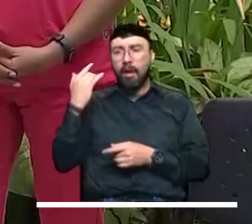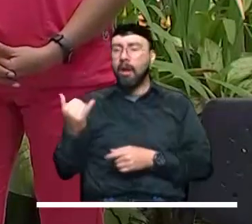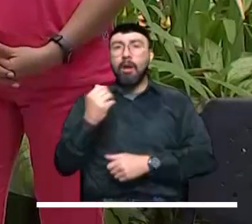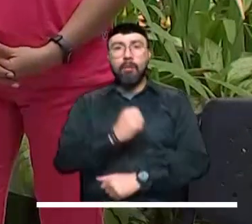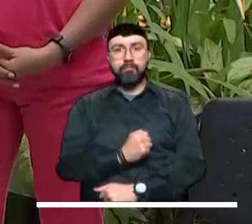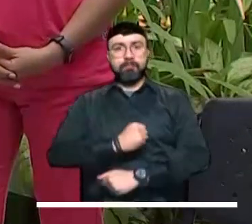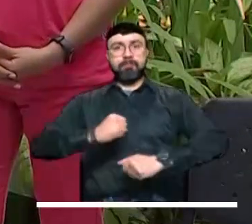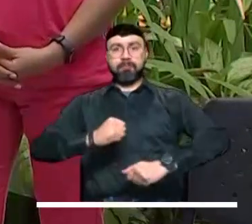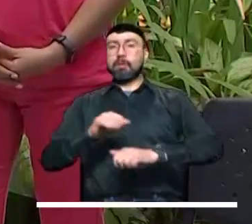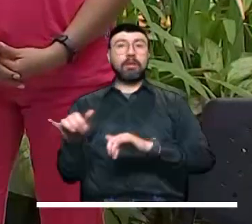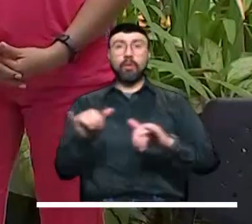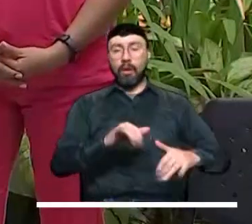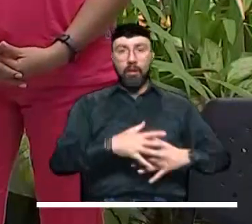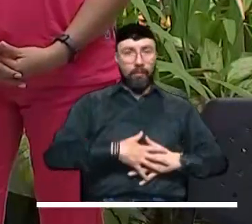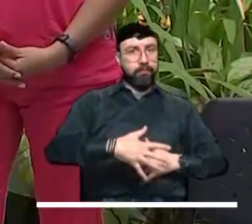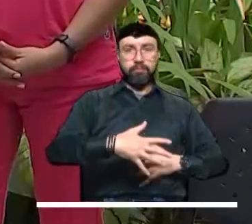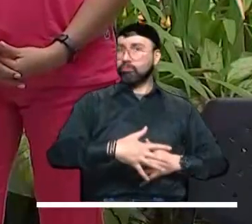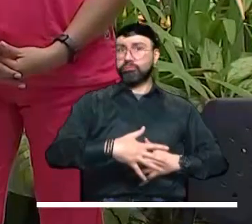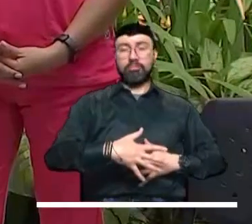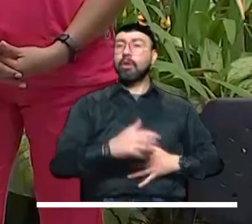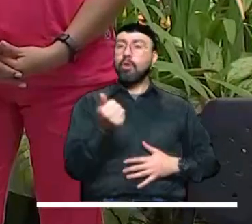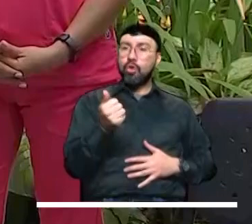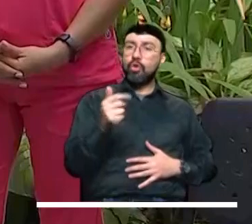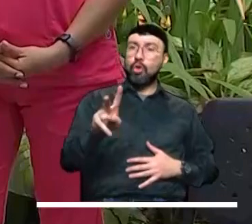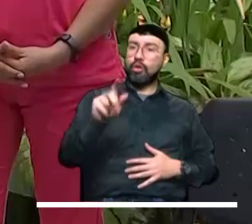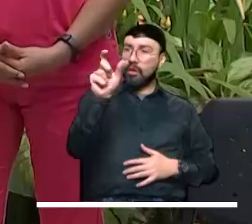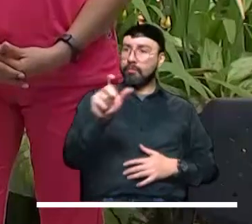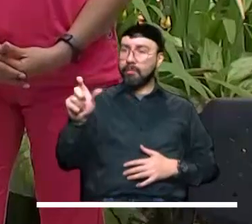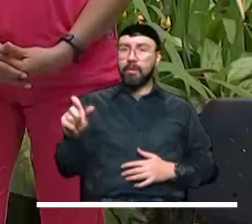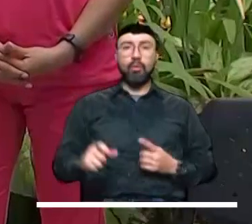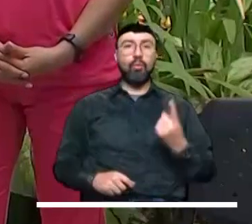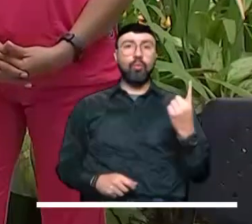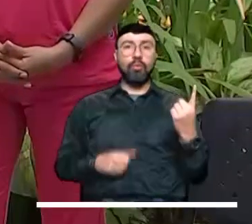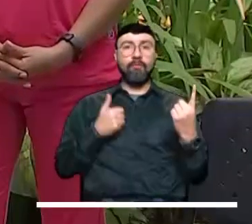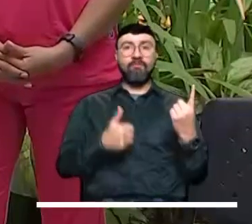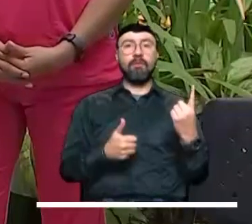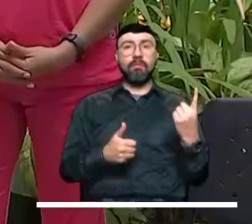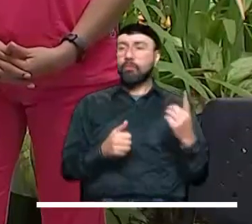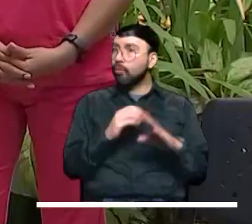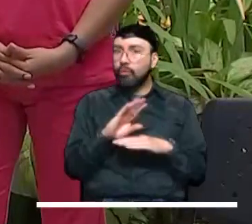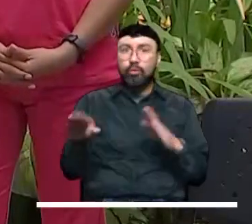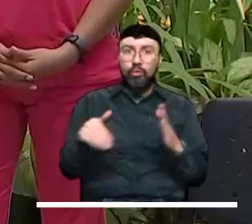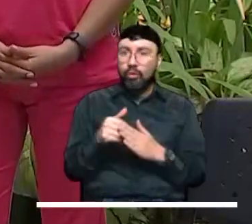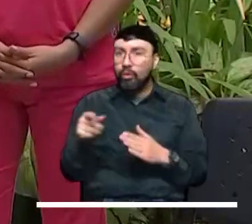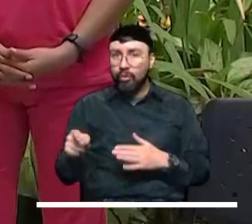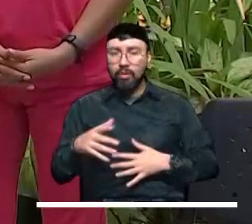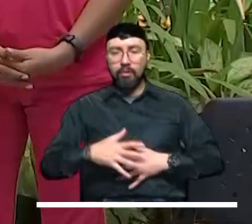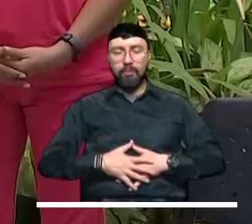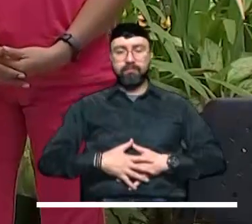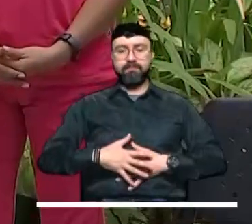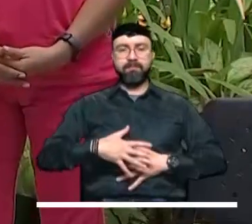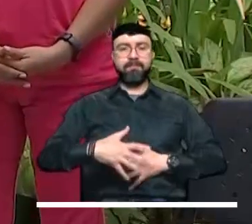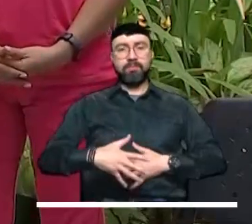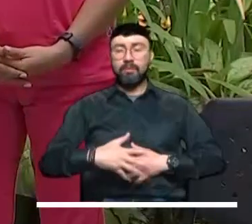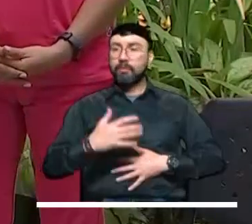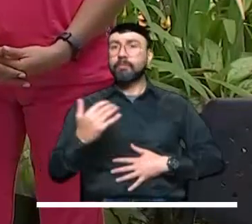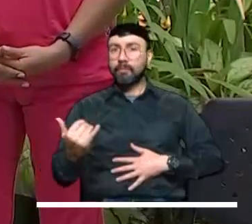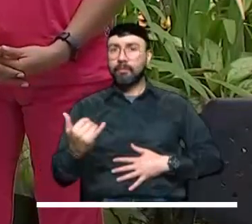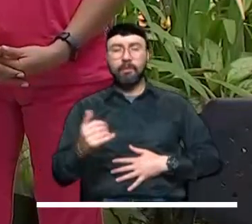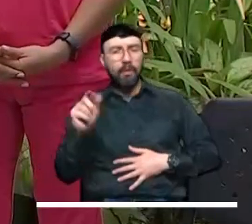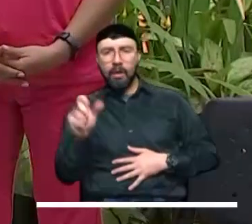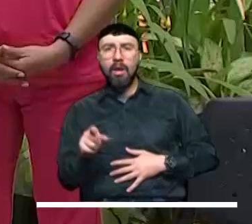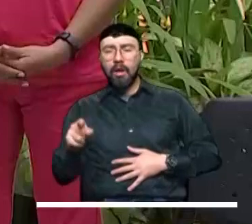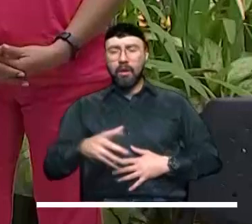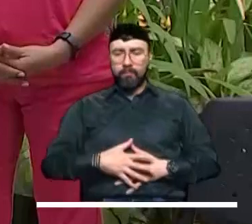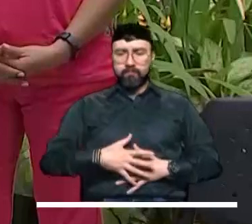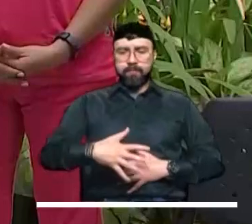inflamación. De 12 pacientes, uno estaba bien. El resto, todos están en un proceso de inflamación. Que el que está